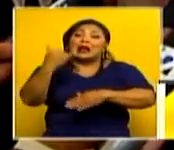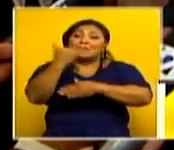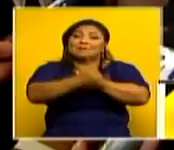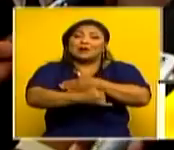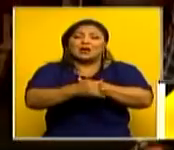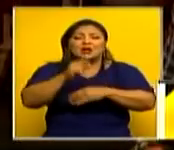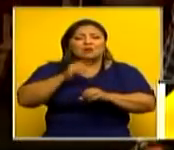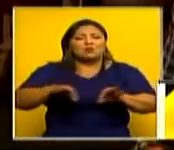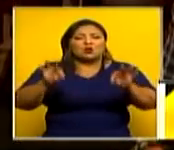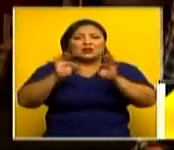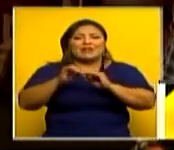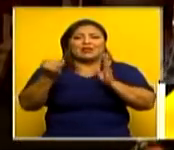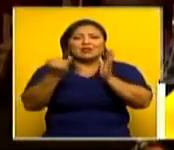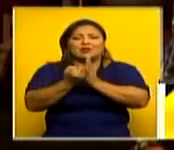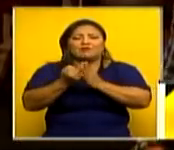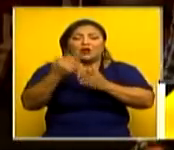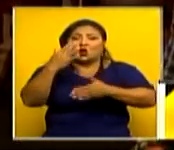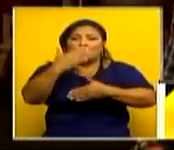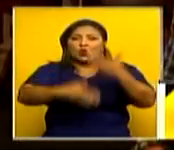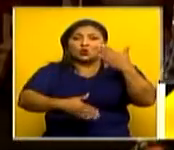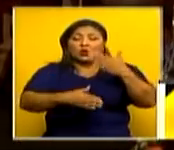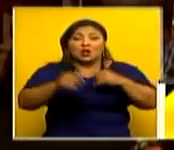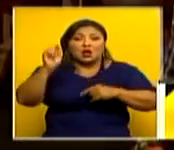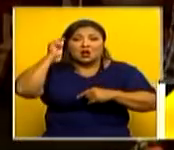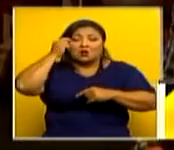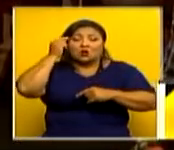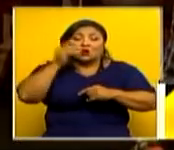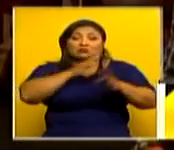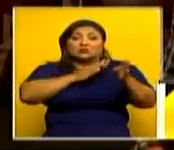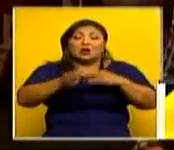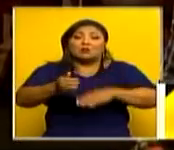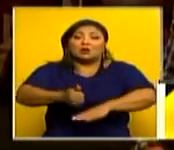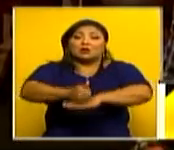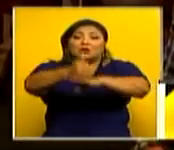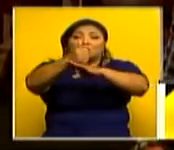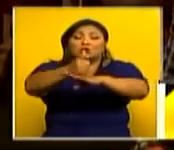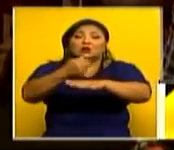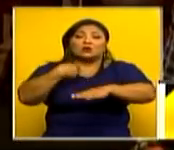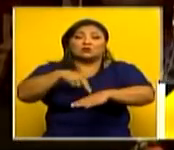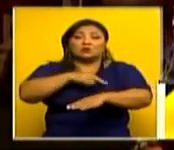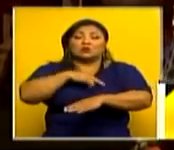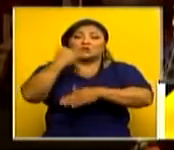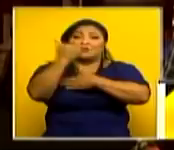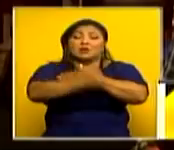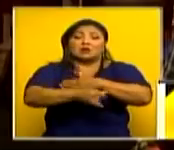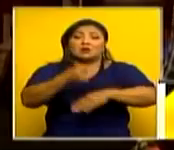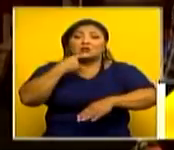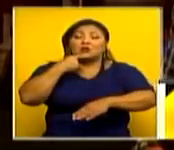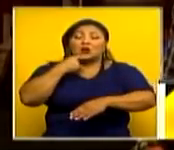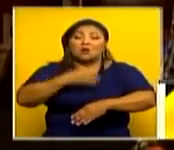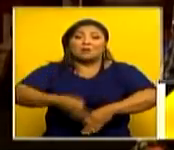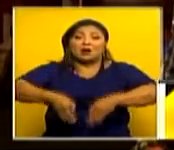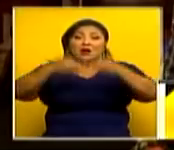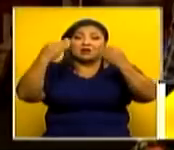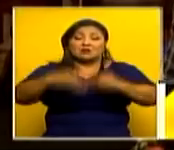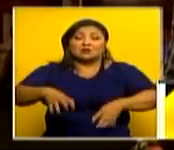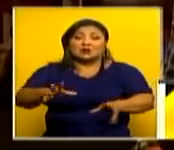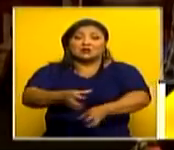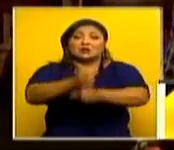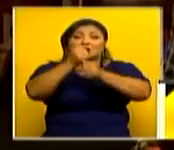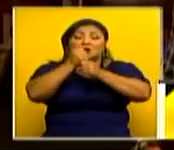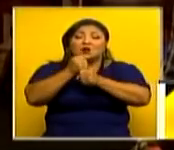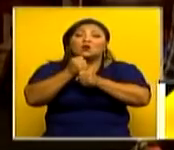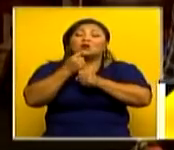cabalmente identificado. Recordar que la medida fue adoptada por las autoridades de nuestro país, dijeron, para garantizar la seguridad y